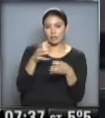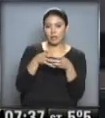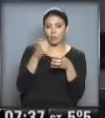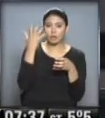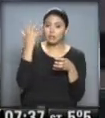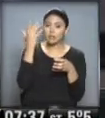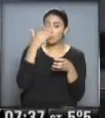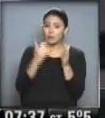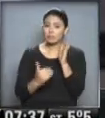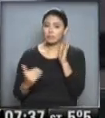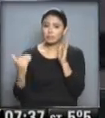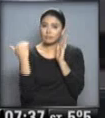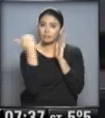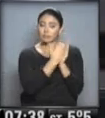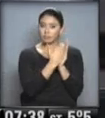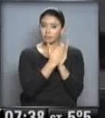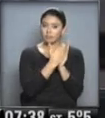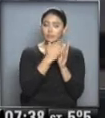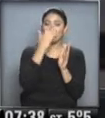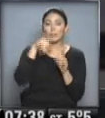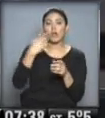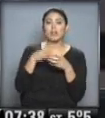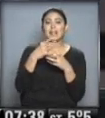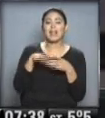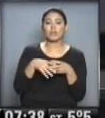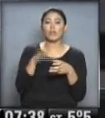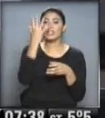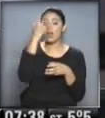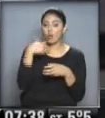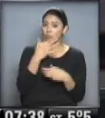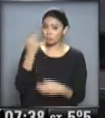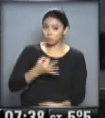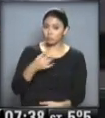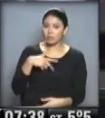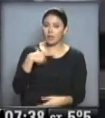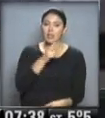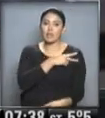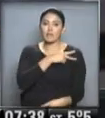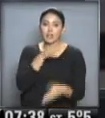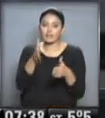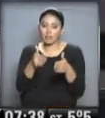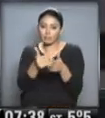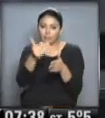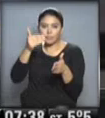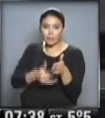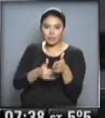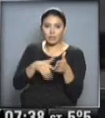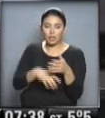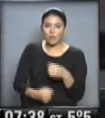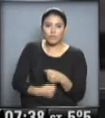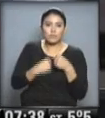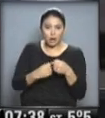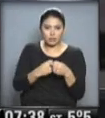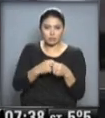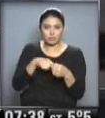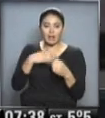posteriormente ascendió con... Diego Caña. San Lorenzo de Almagro, la verdad, la defensa de la mitad de la cancha hacia atrás se reforzó